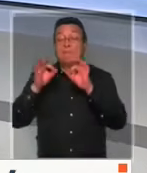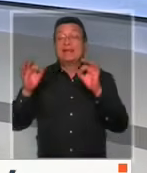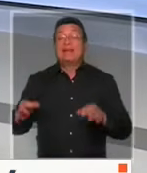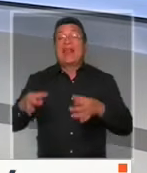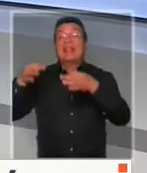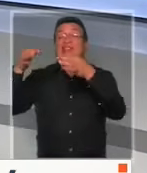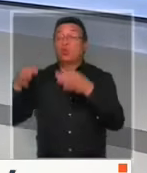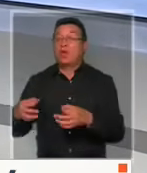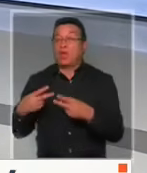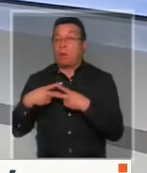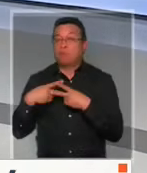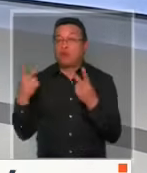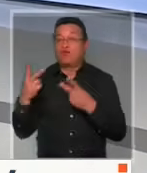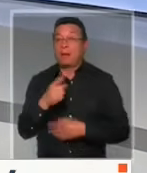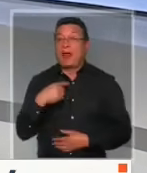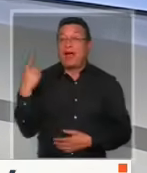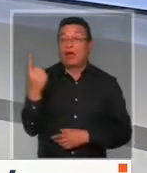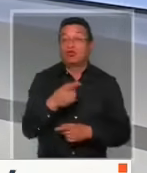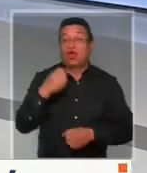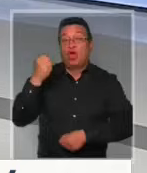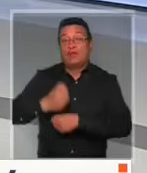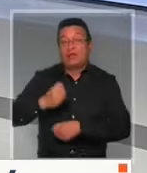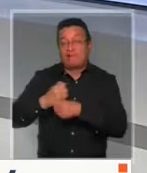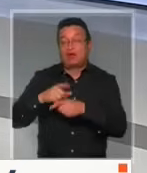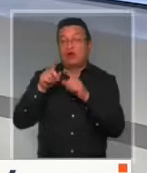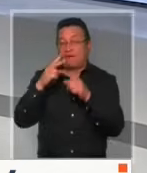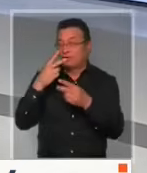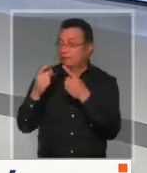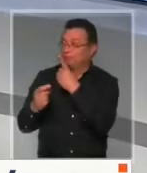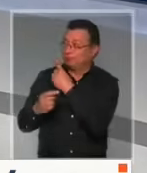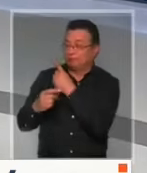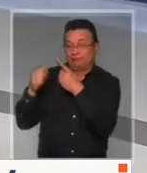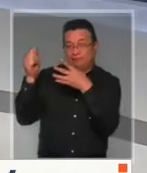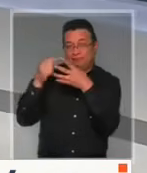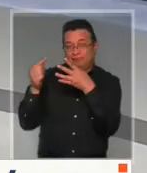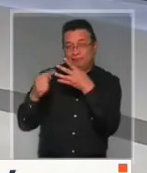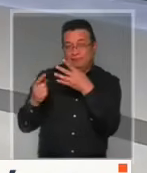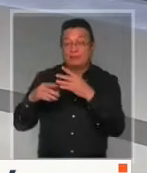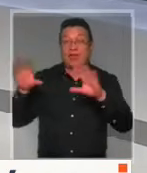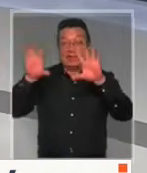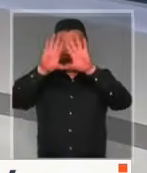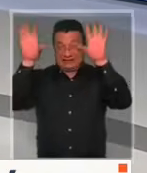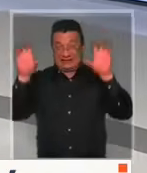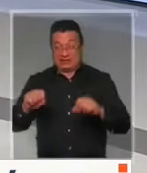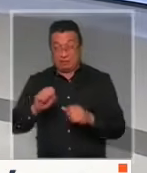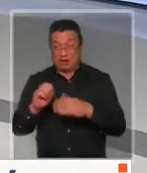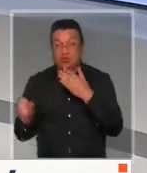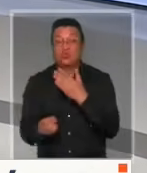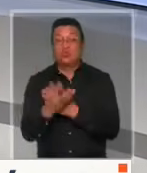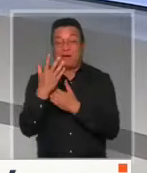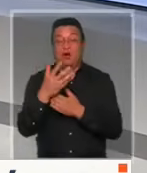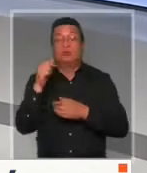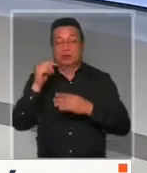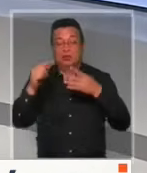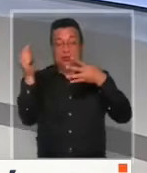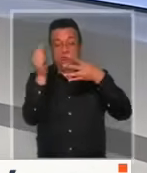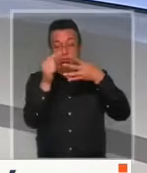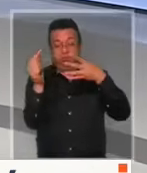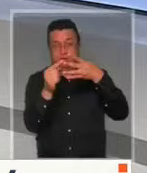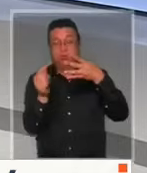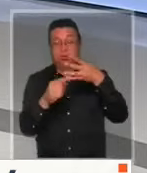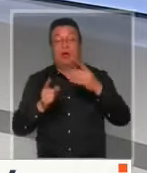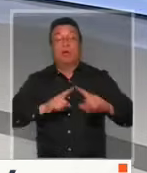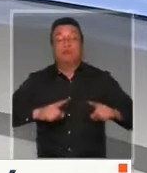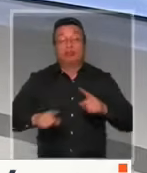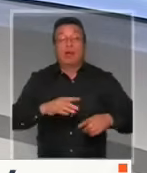Pública, para todas esas tareas que estamos viendo allá, se crea un sistema, ¿no es verdad? Y se ve interdisciplinariamente que lo tiene que coordinar